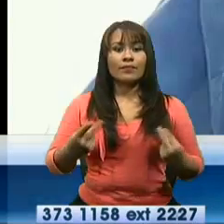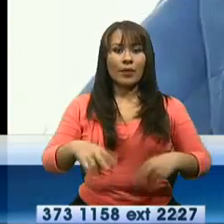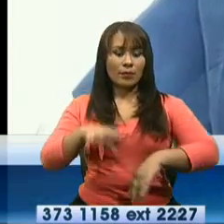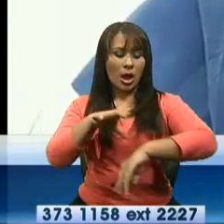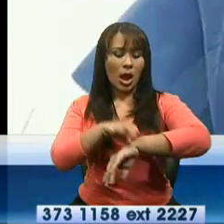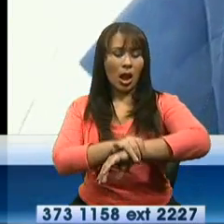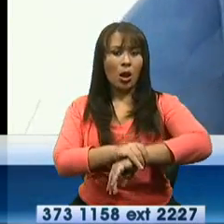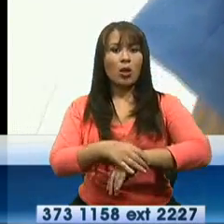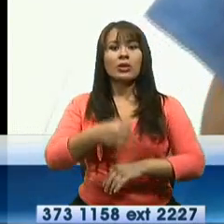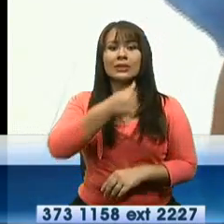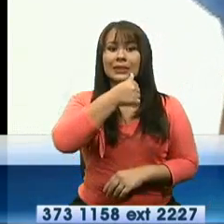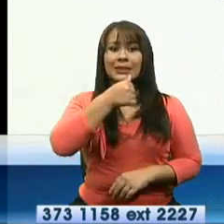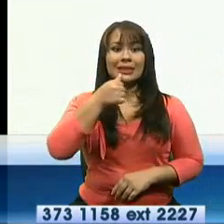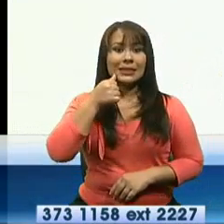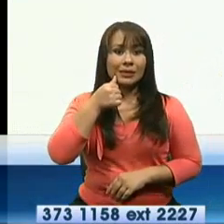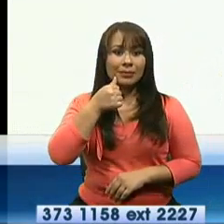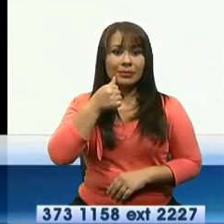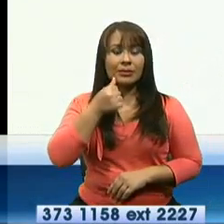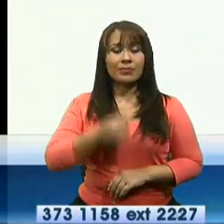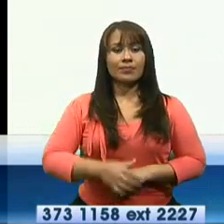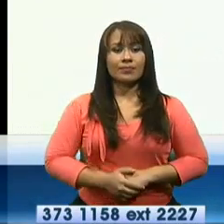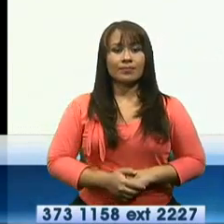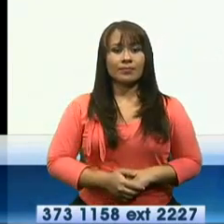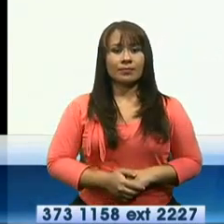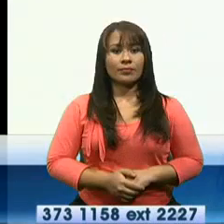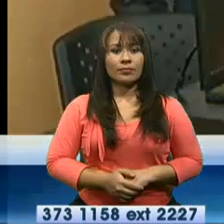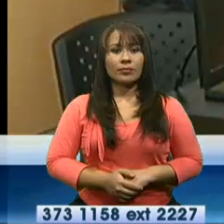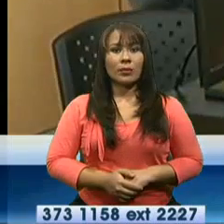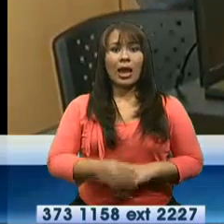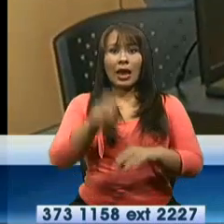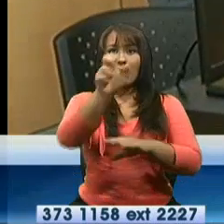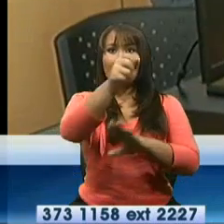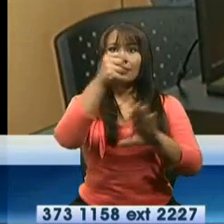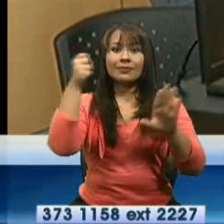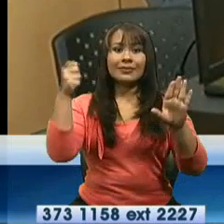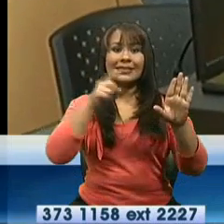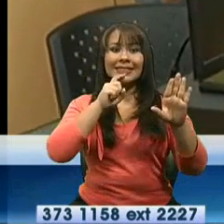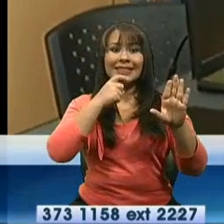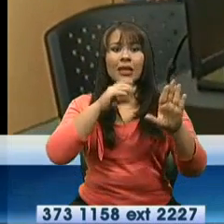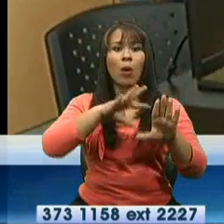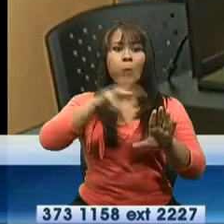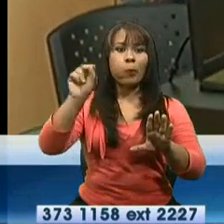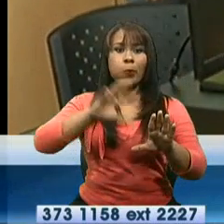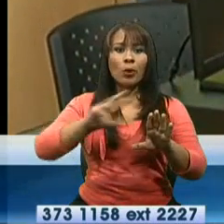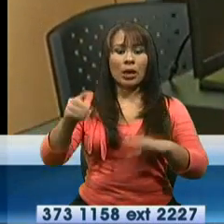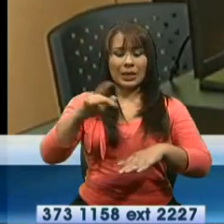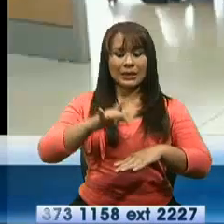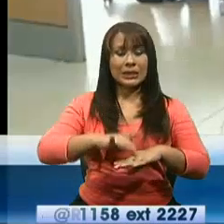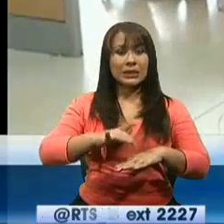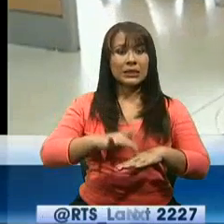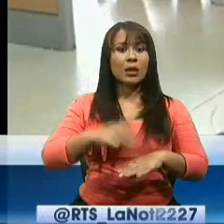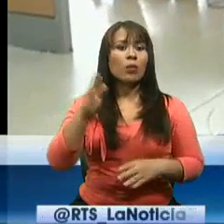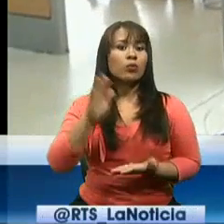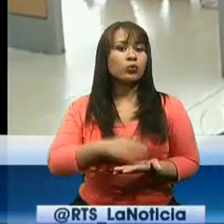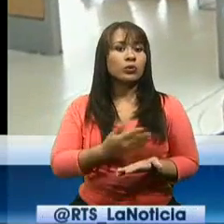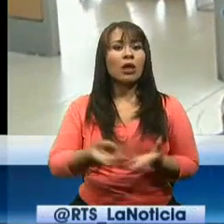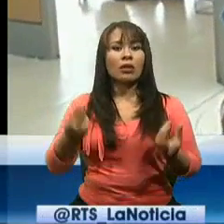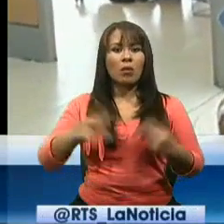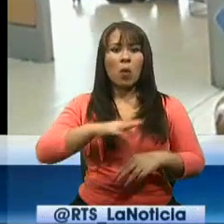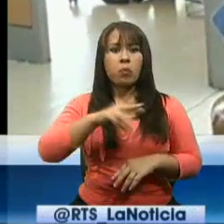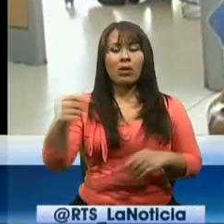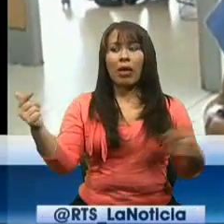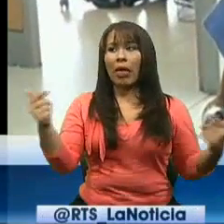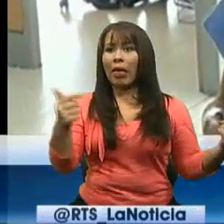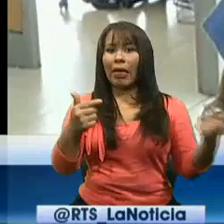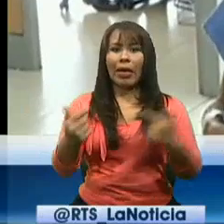muñequera, la cerveza del congelador, los discos musicales. Luego del enfrentamiento,